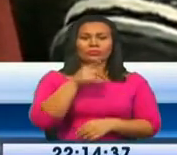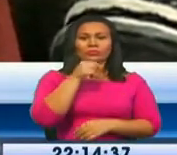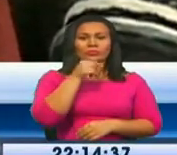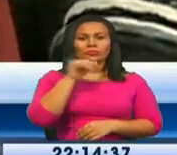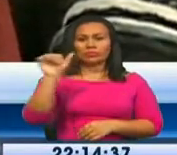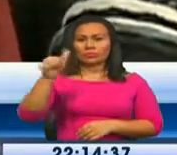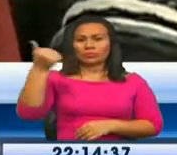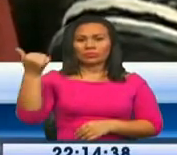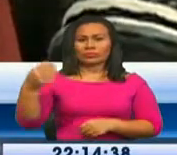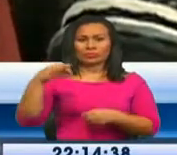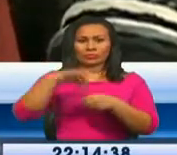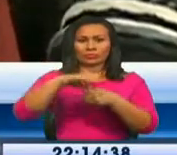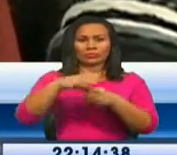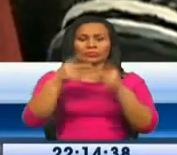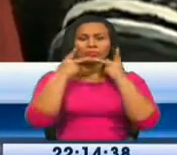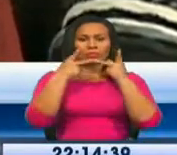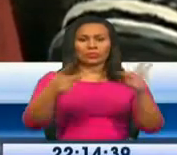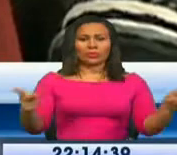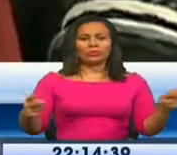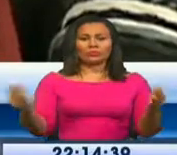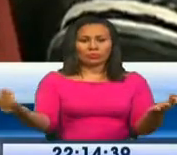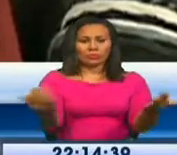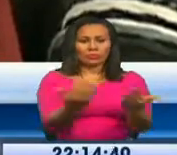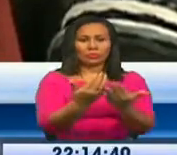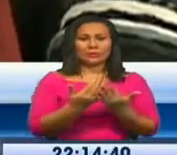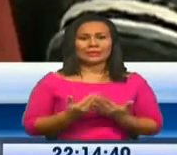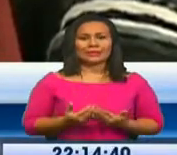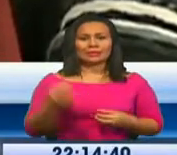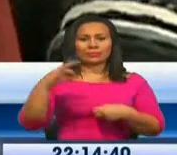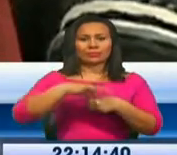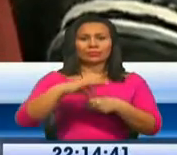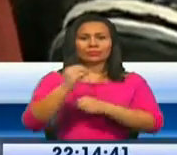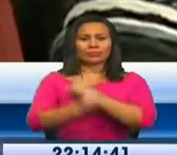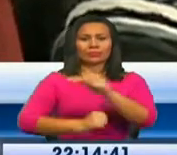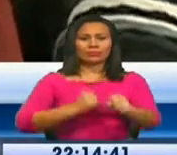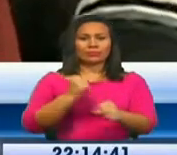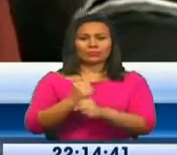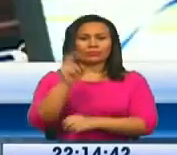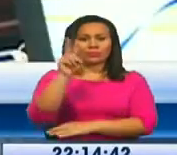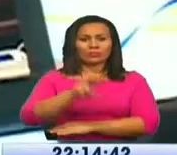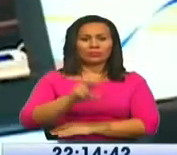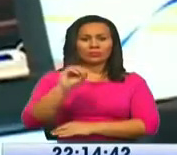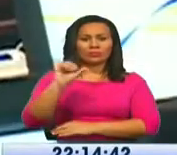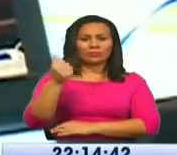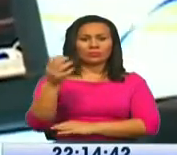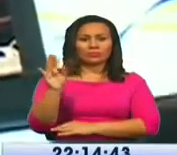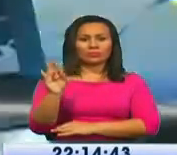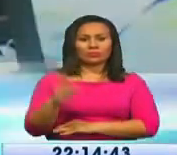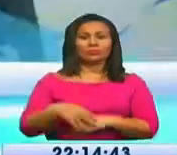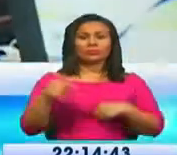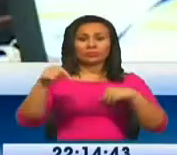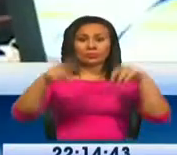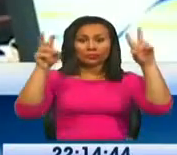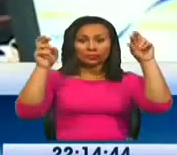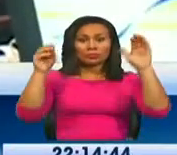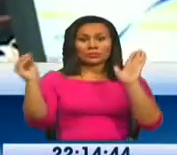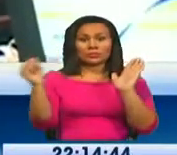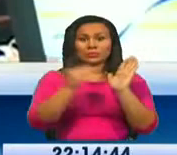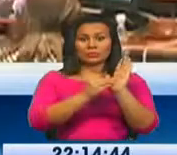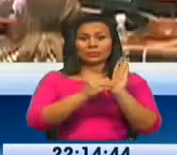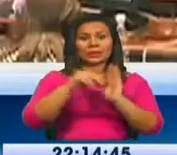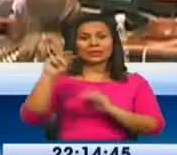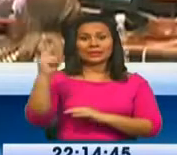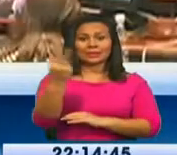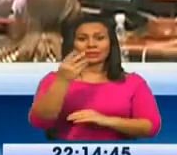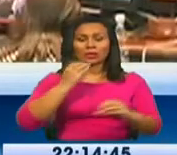cargos de elección popular que sean convocados para las elecciones del año 2017. Este tema será incluido en el informe para segundo